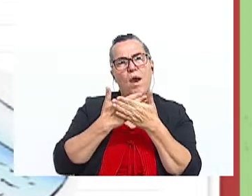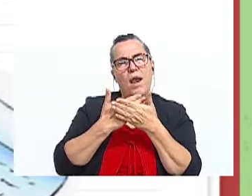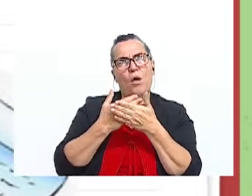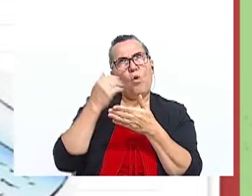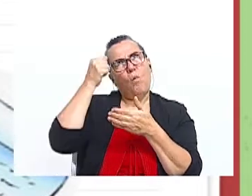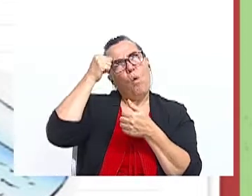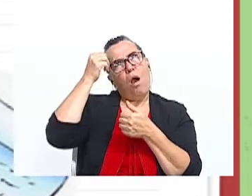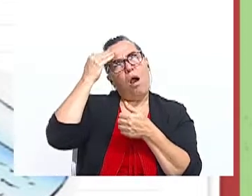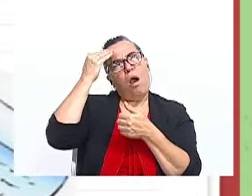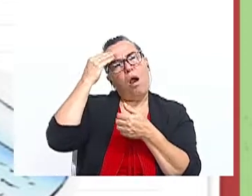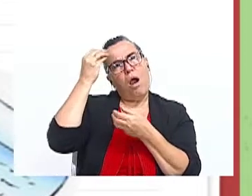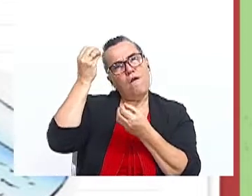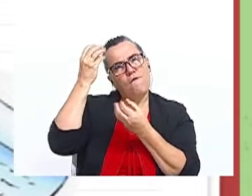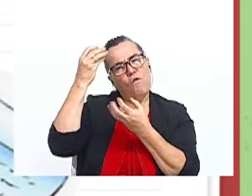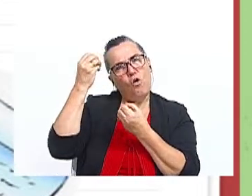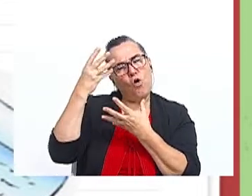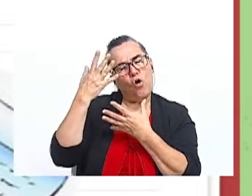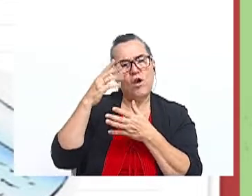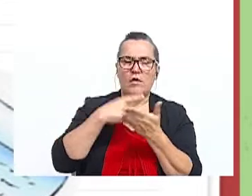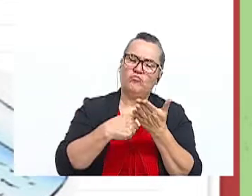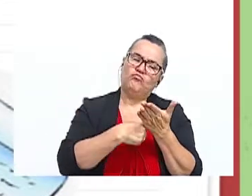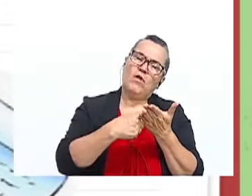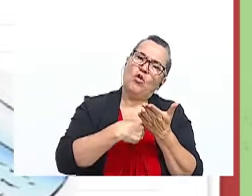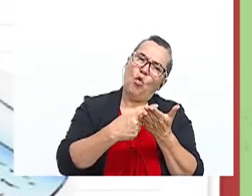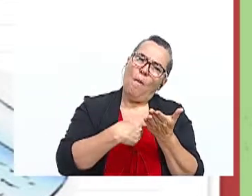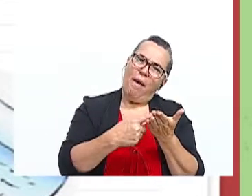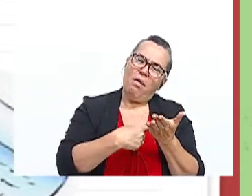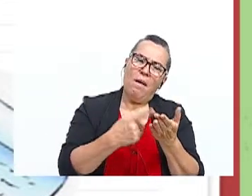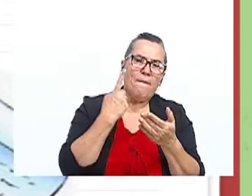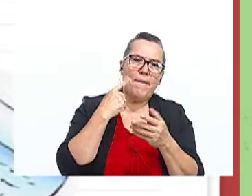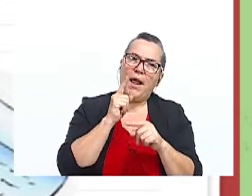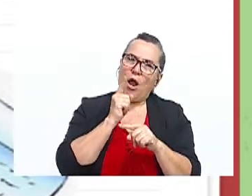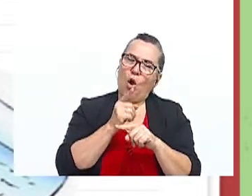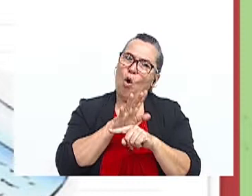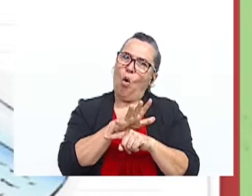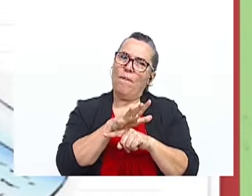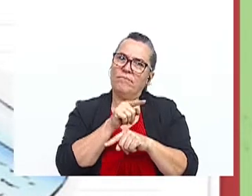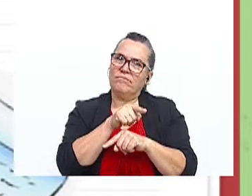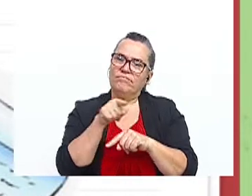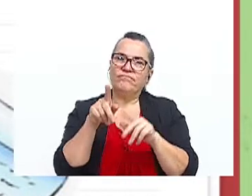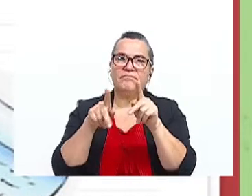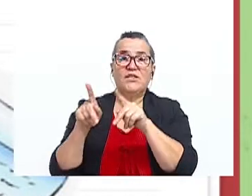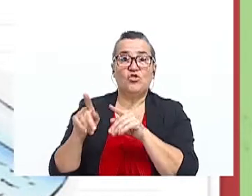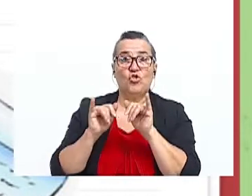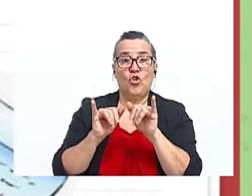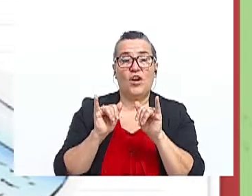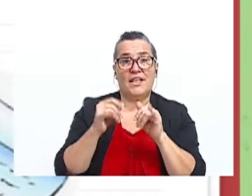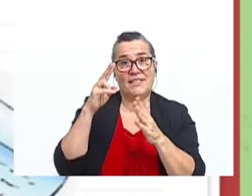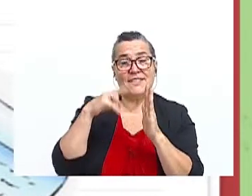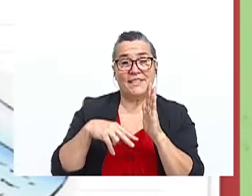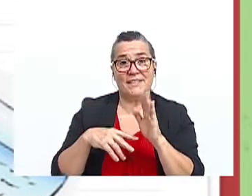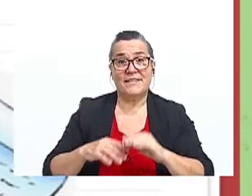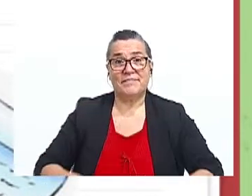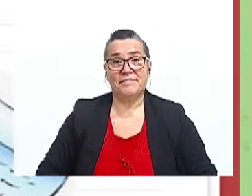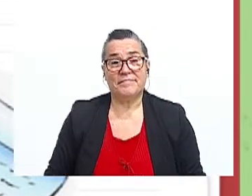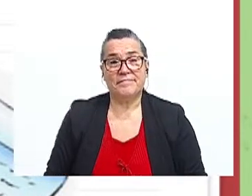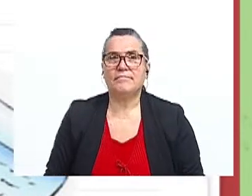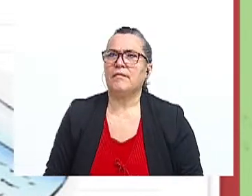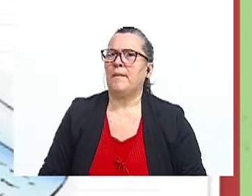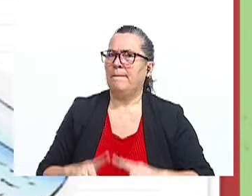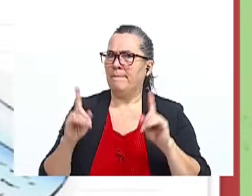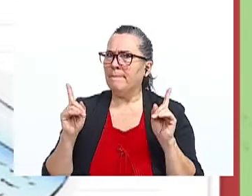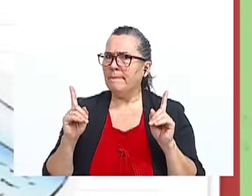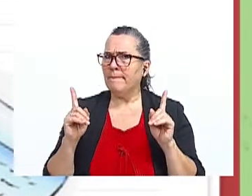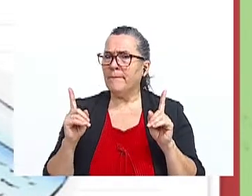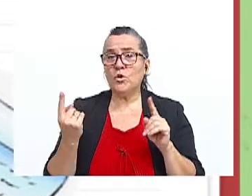retórica y argumentar con el fin de convencer a las personas que están leyendo. Pero no